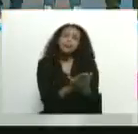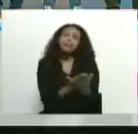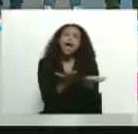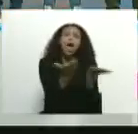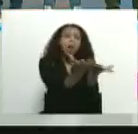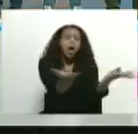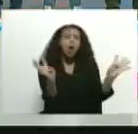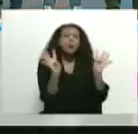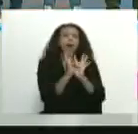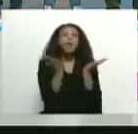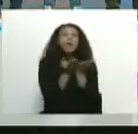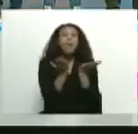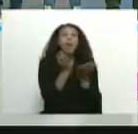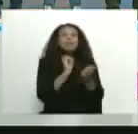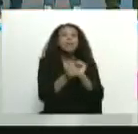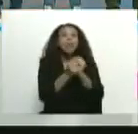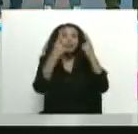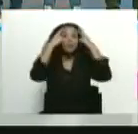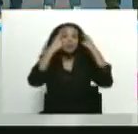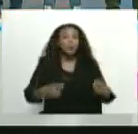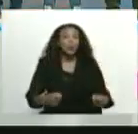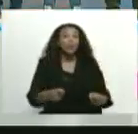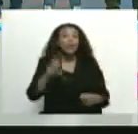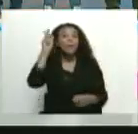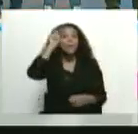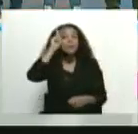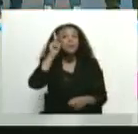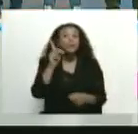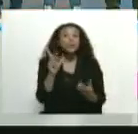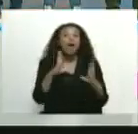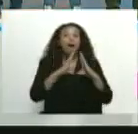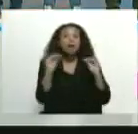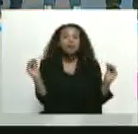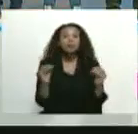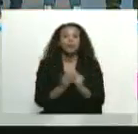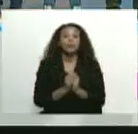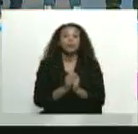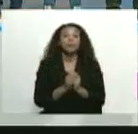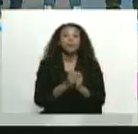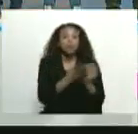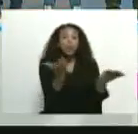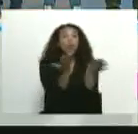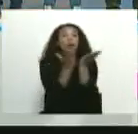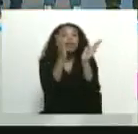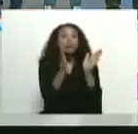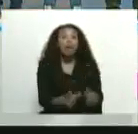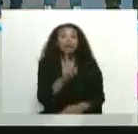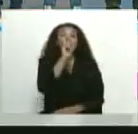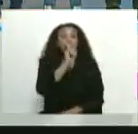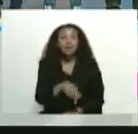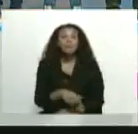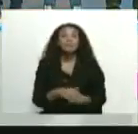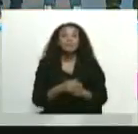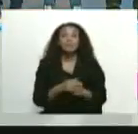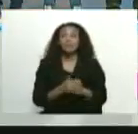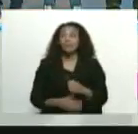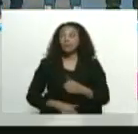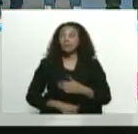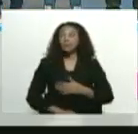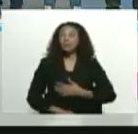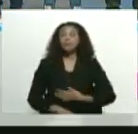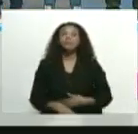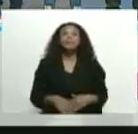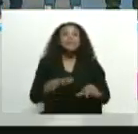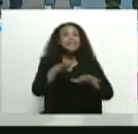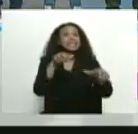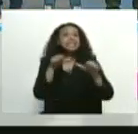talento deportivo, a todos sus profesores, profesoras, a todos sus estudiantes, deportistas, hay que